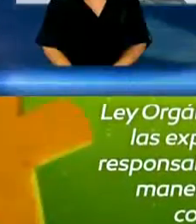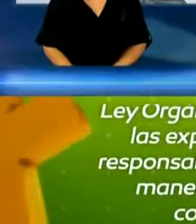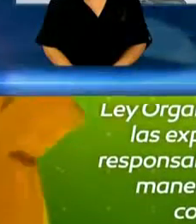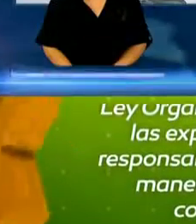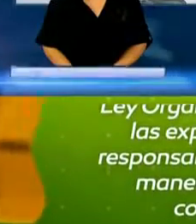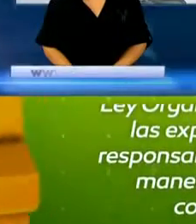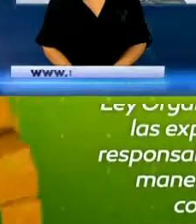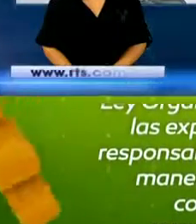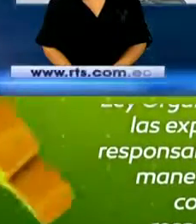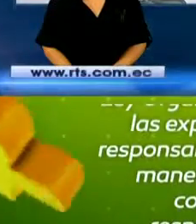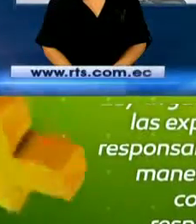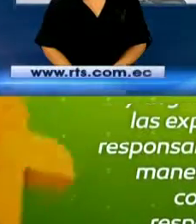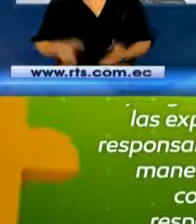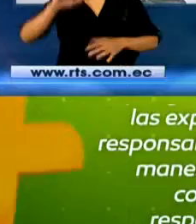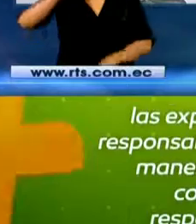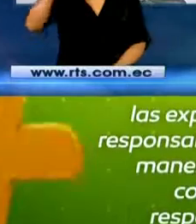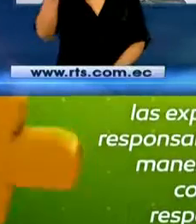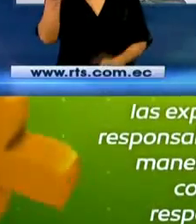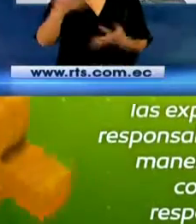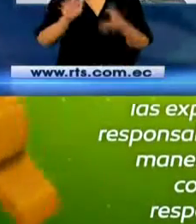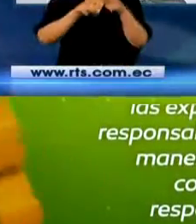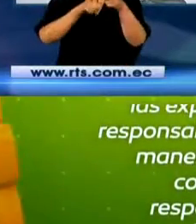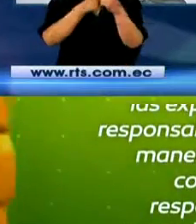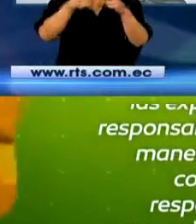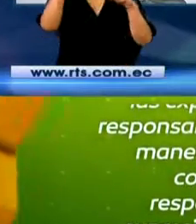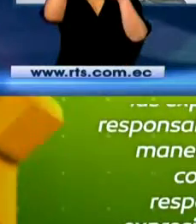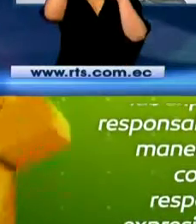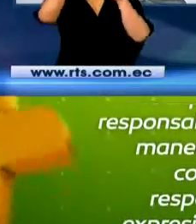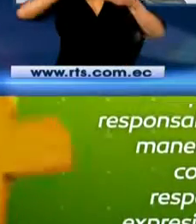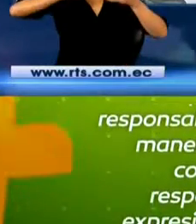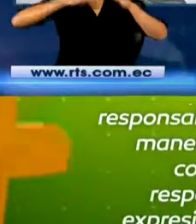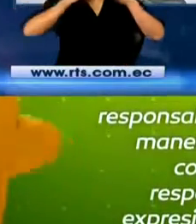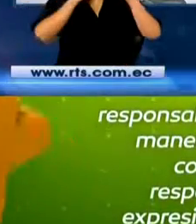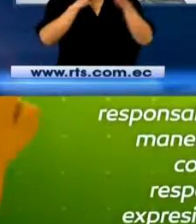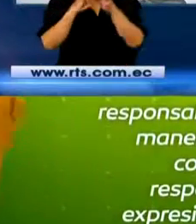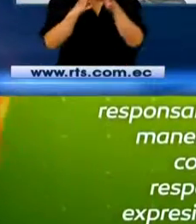Y a jueves iniciamos el segmento de la comunidad. Robert, un buen día, bienvenido.